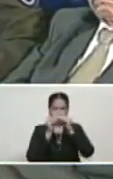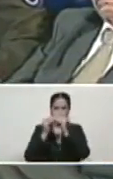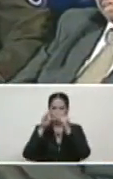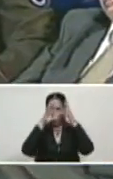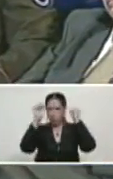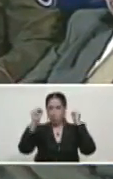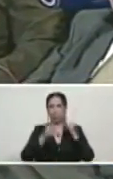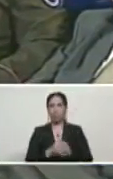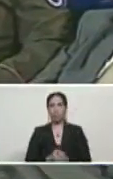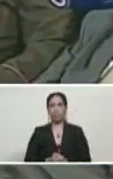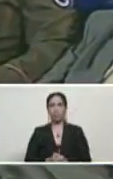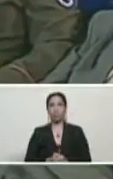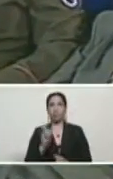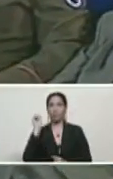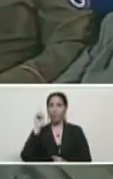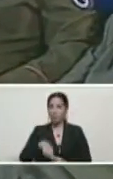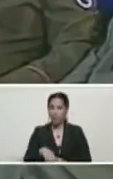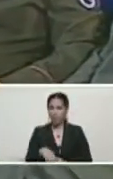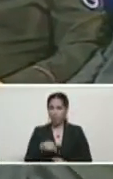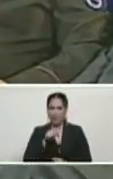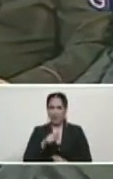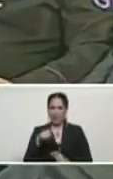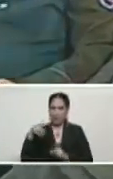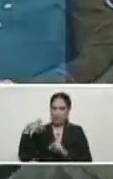Pero también en medio de esas amenazas,